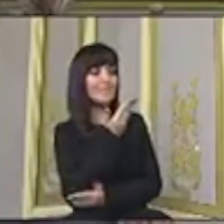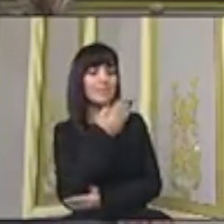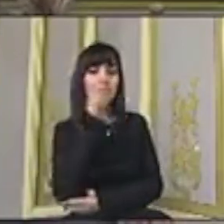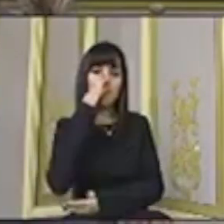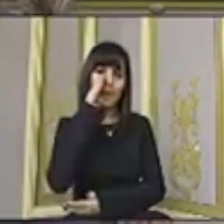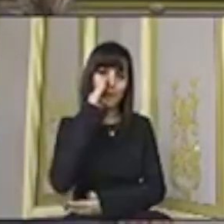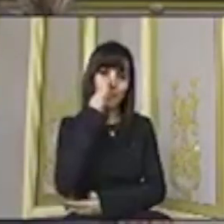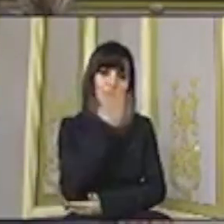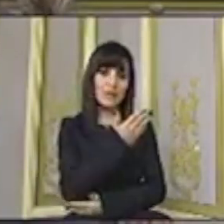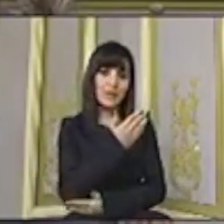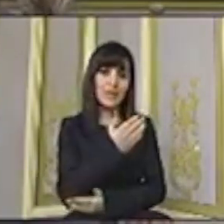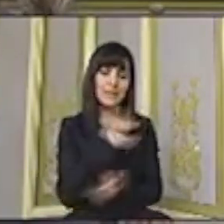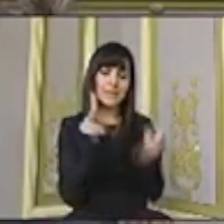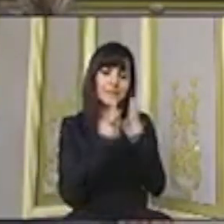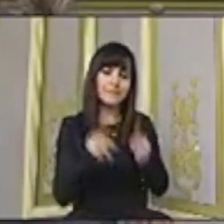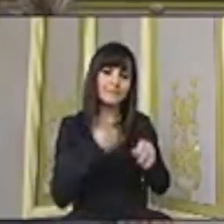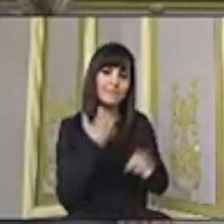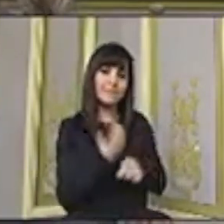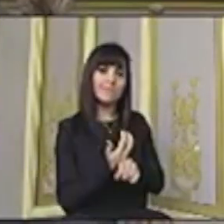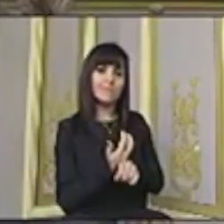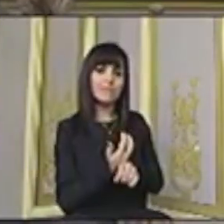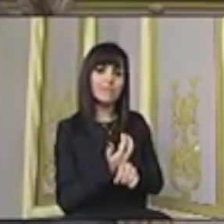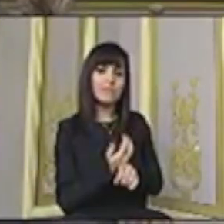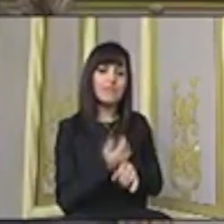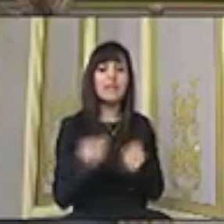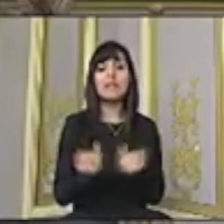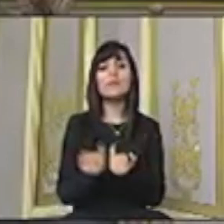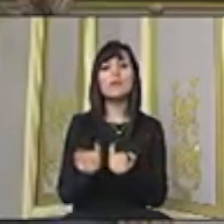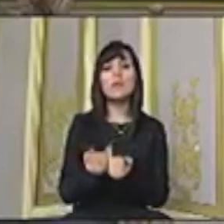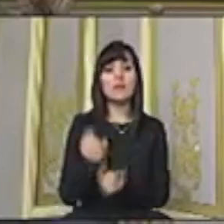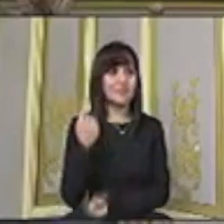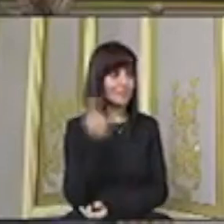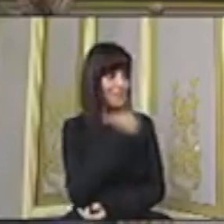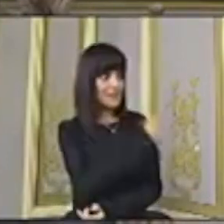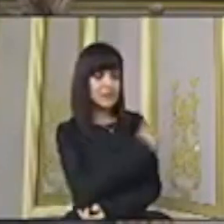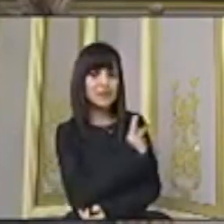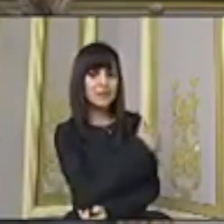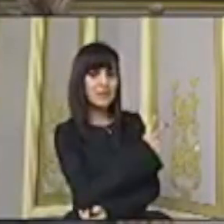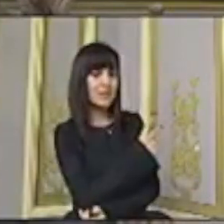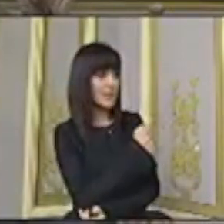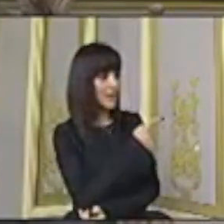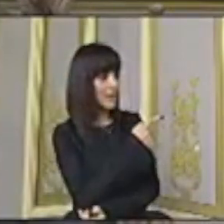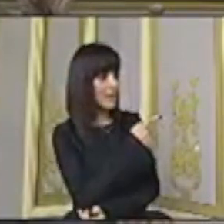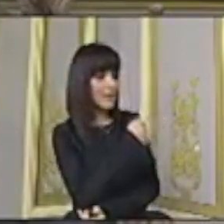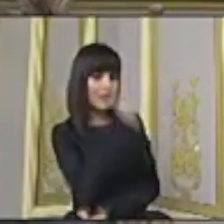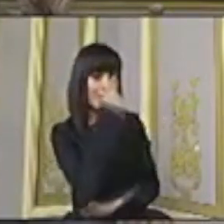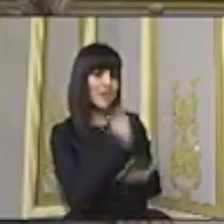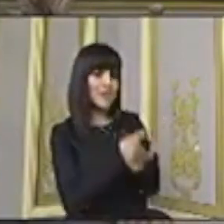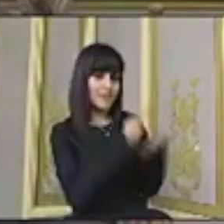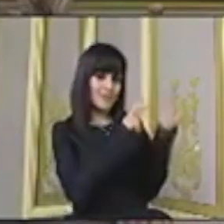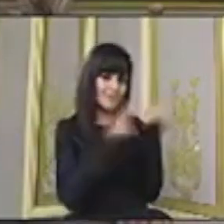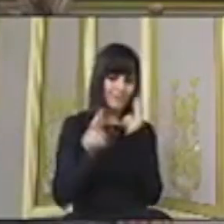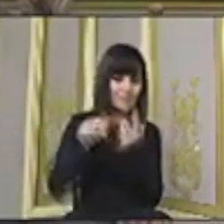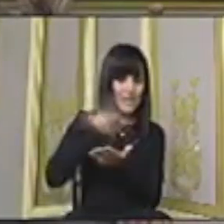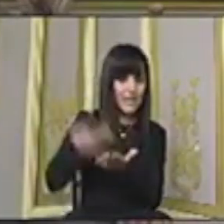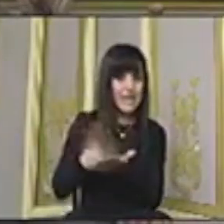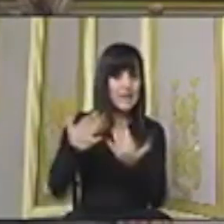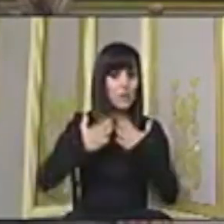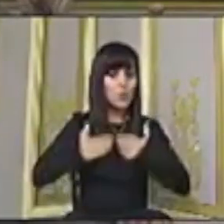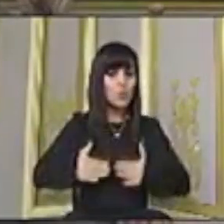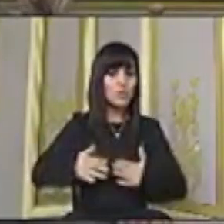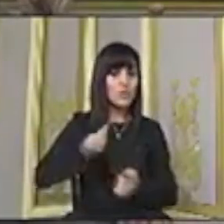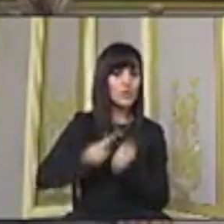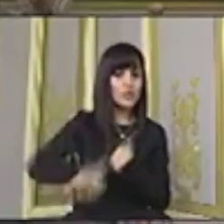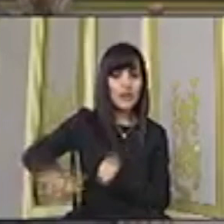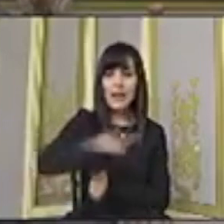Huerta, que en paz descanse. Al igual que él, creo en el respeto irrestricto de la ley y la justicia social como